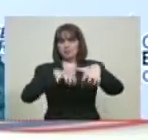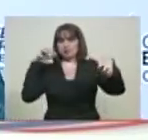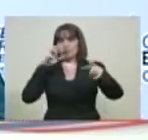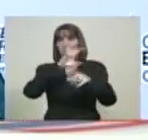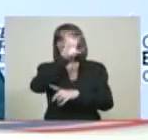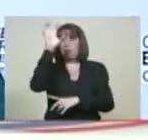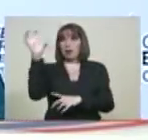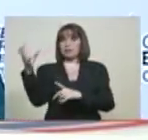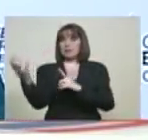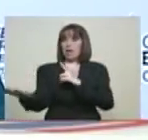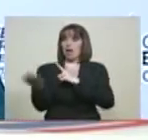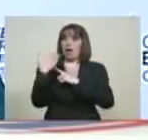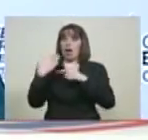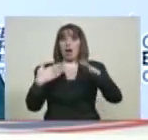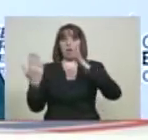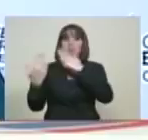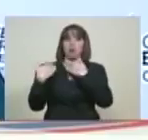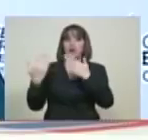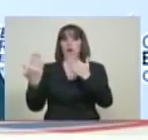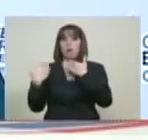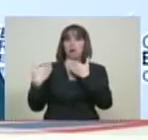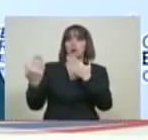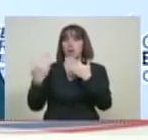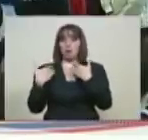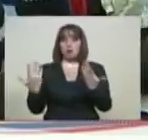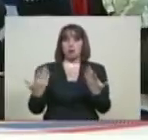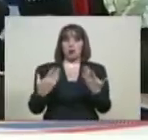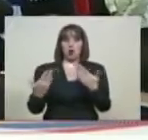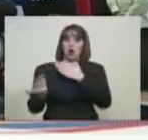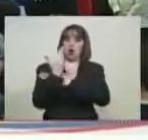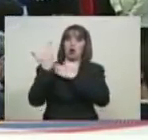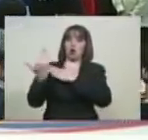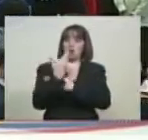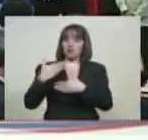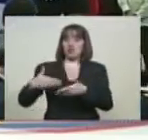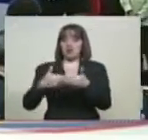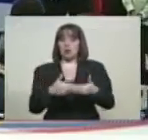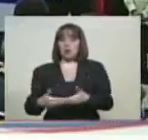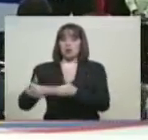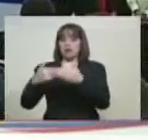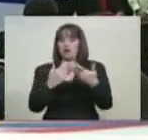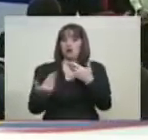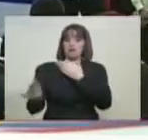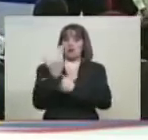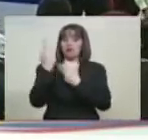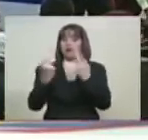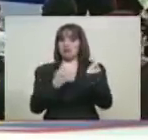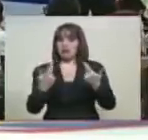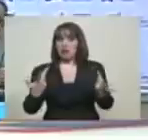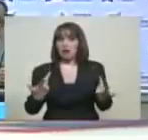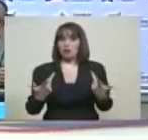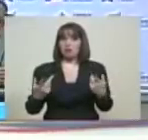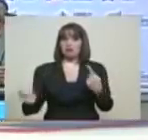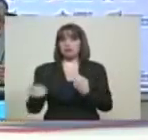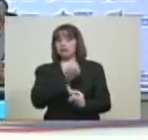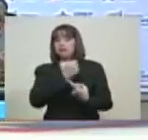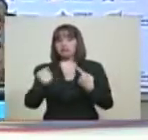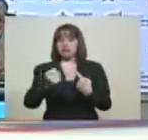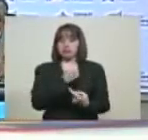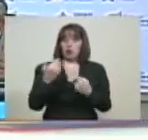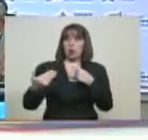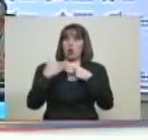países de las grandes potencias contra las sanciones del gobierno de eeuu y la agresión